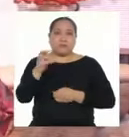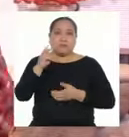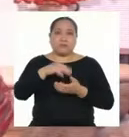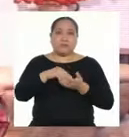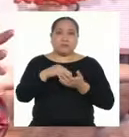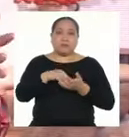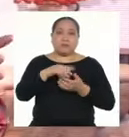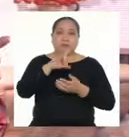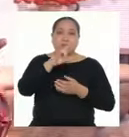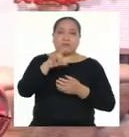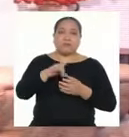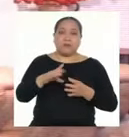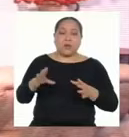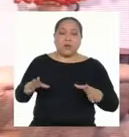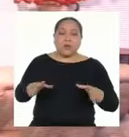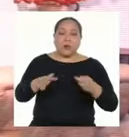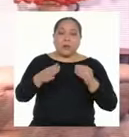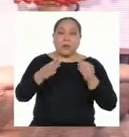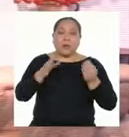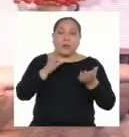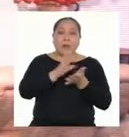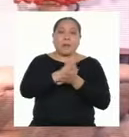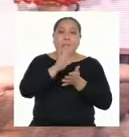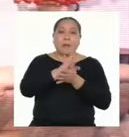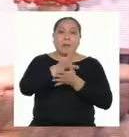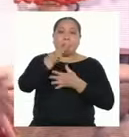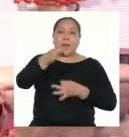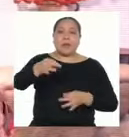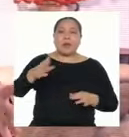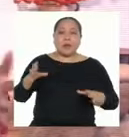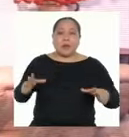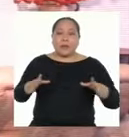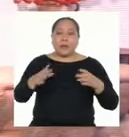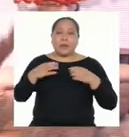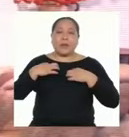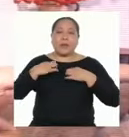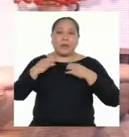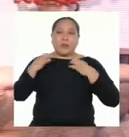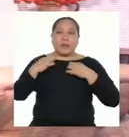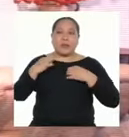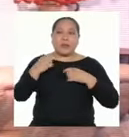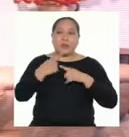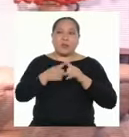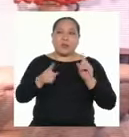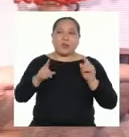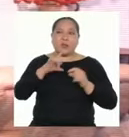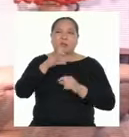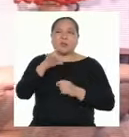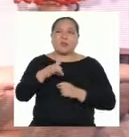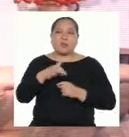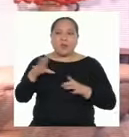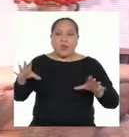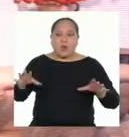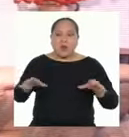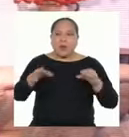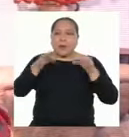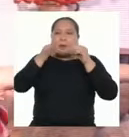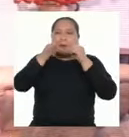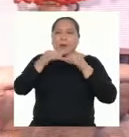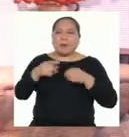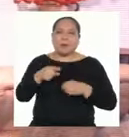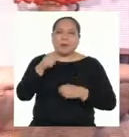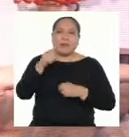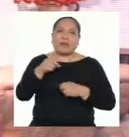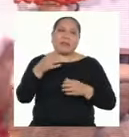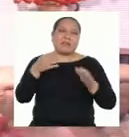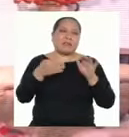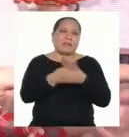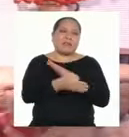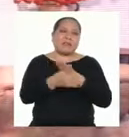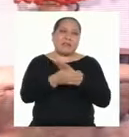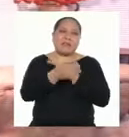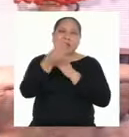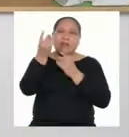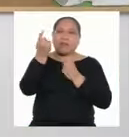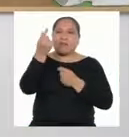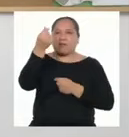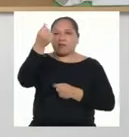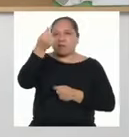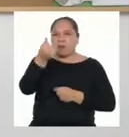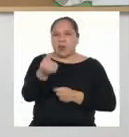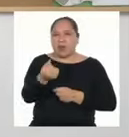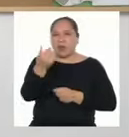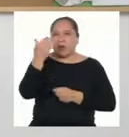Preferíamos las bolsas de papel y de tela, pero con los años se empezó a usar plástico, debido a que era accesible y